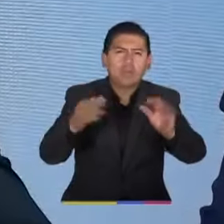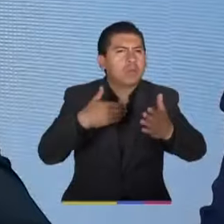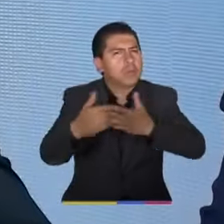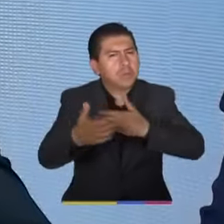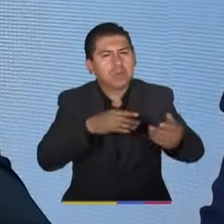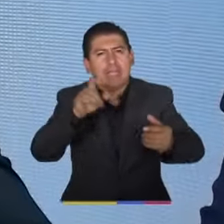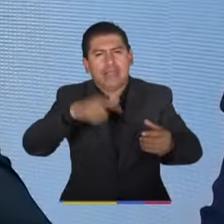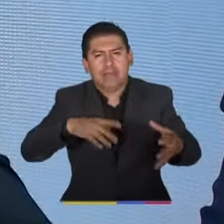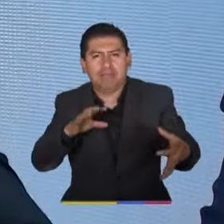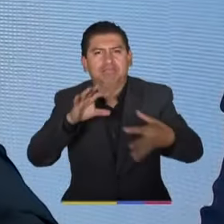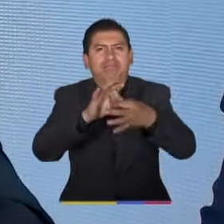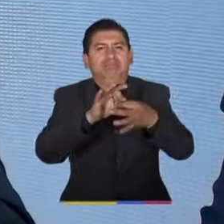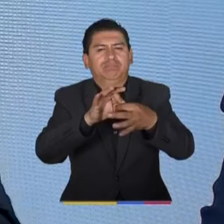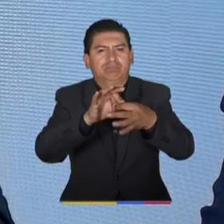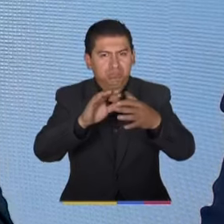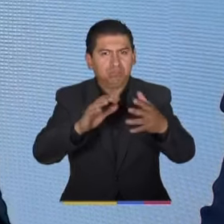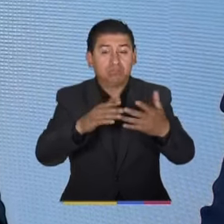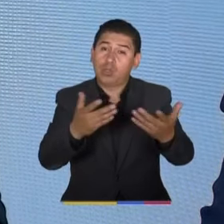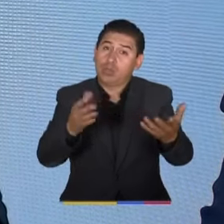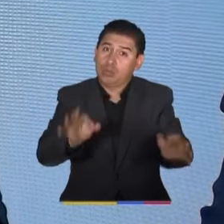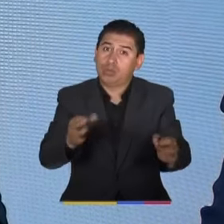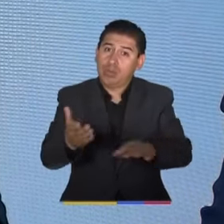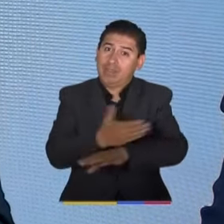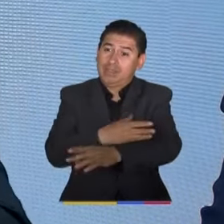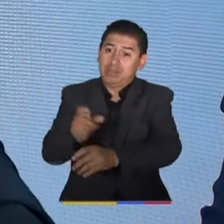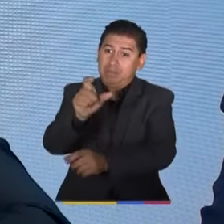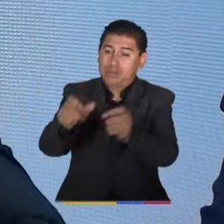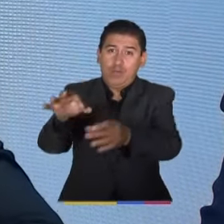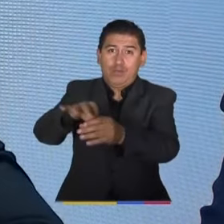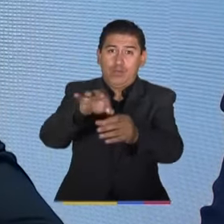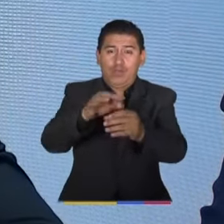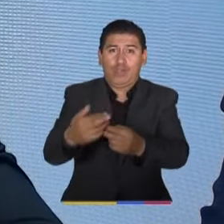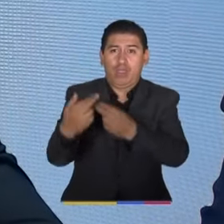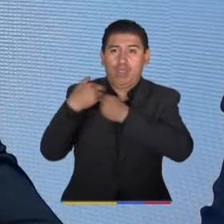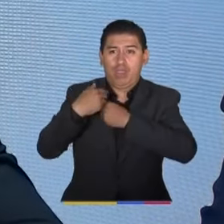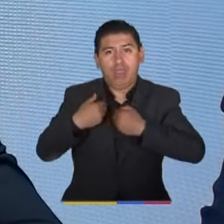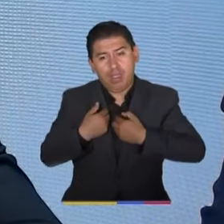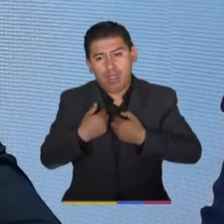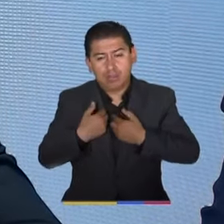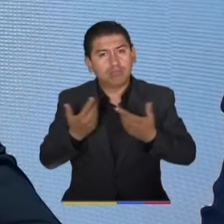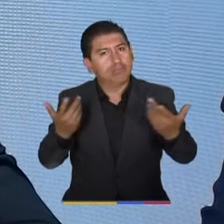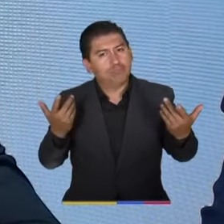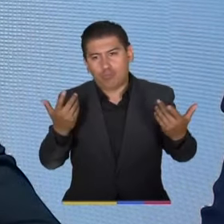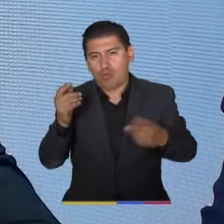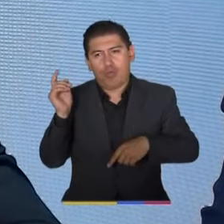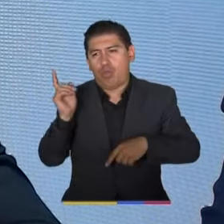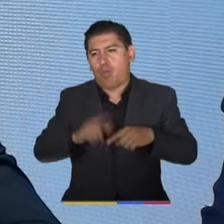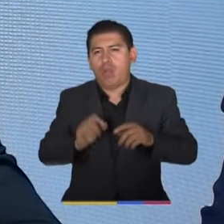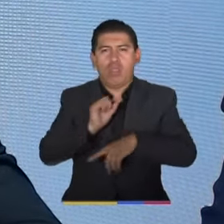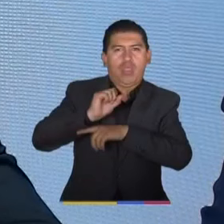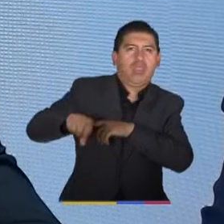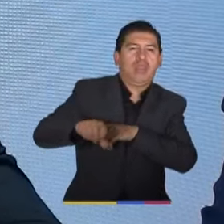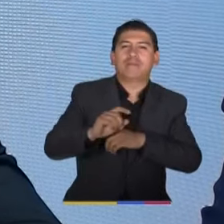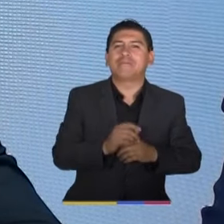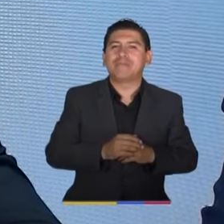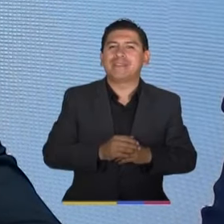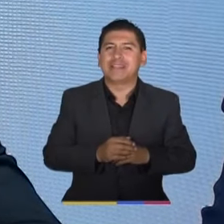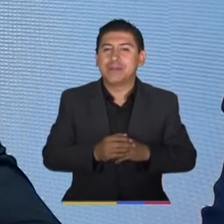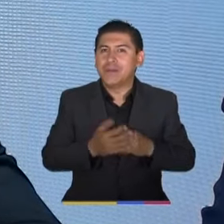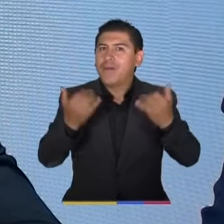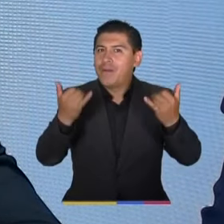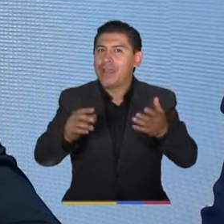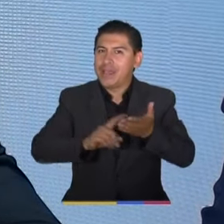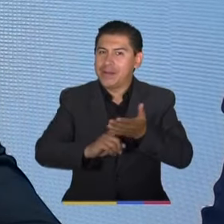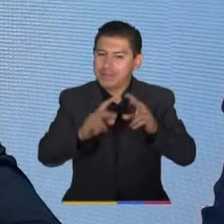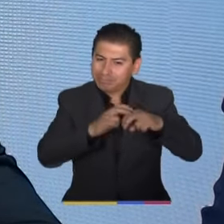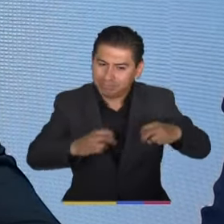ser hecho y lo que nos fue encomendado, sin defraudar a Iberoamérica. El diálogo mantenido en las